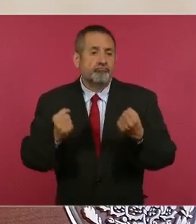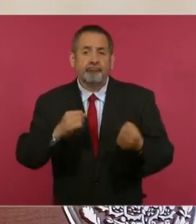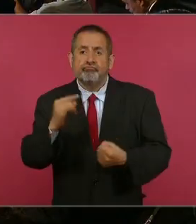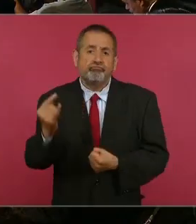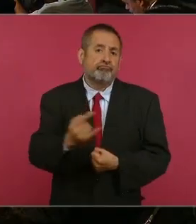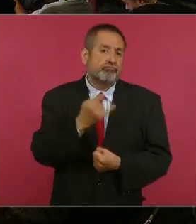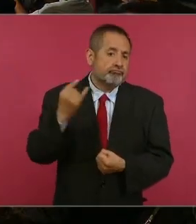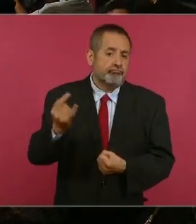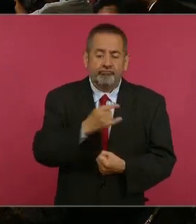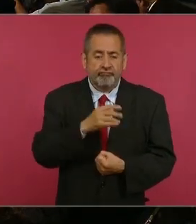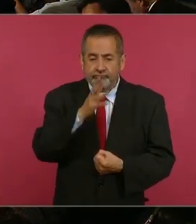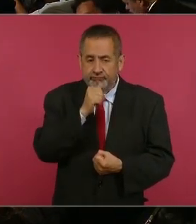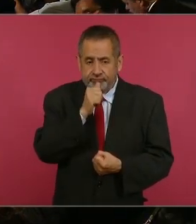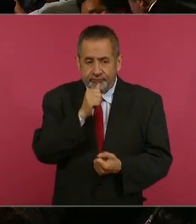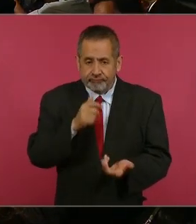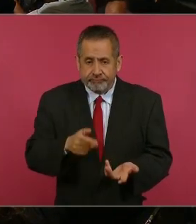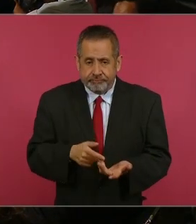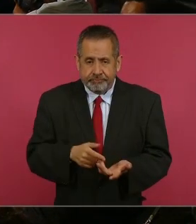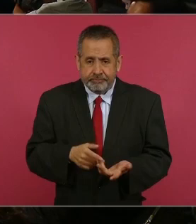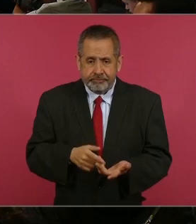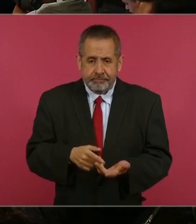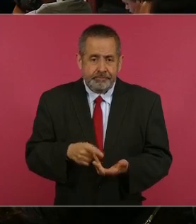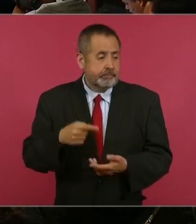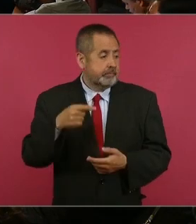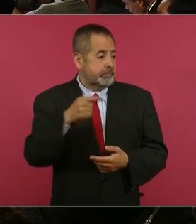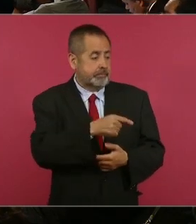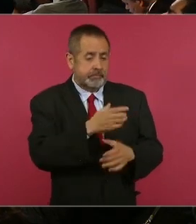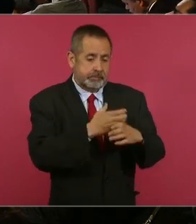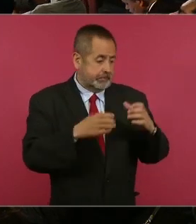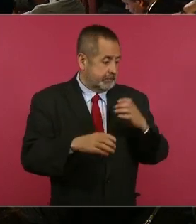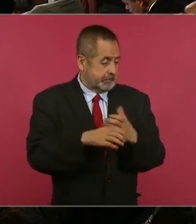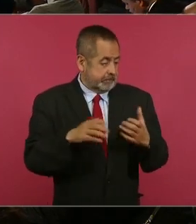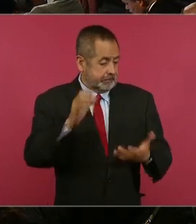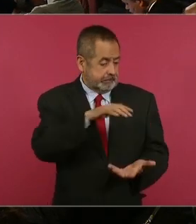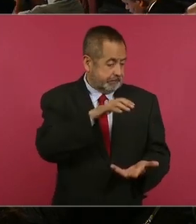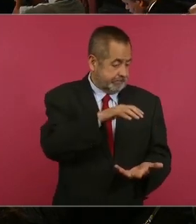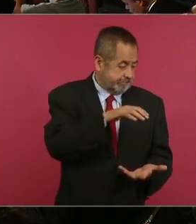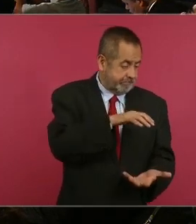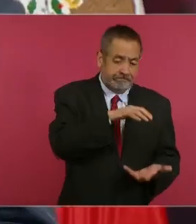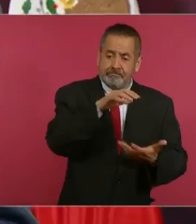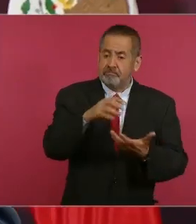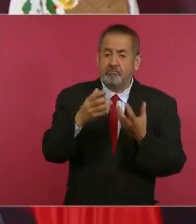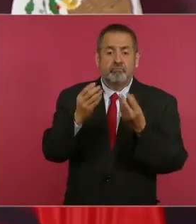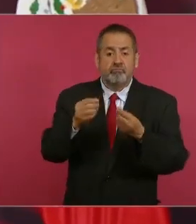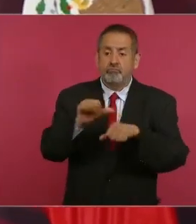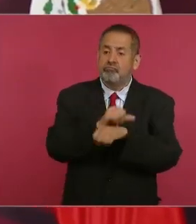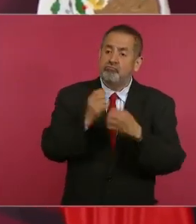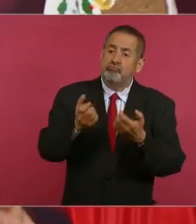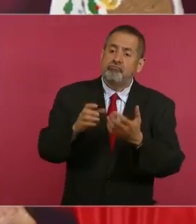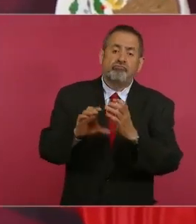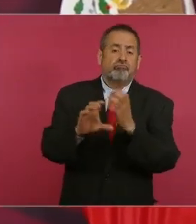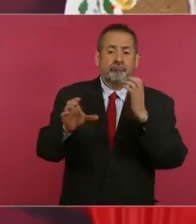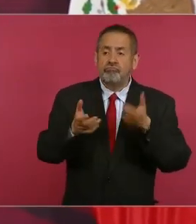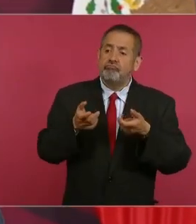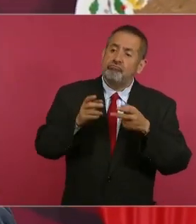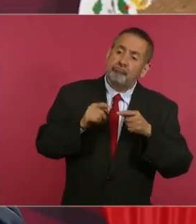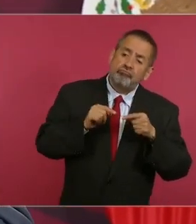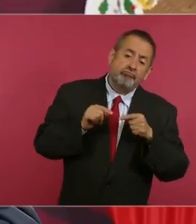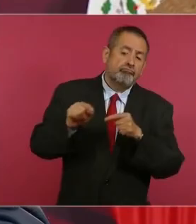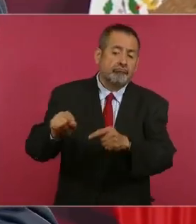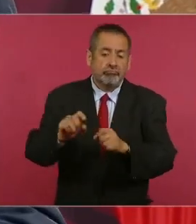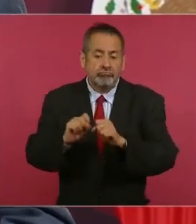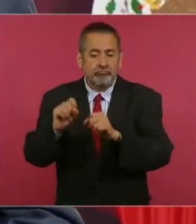no es conveniente que transiten muchos vehículos por